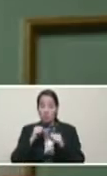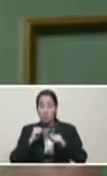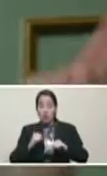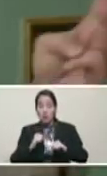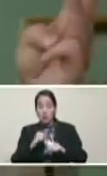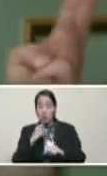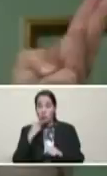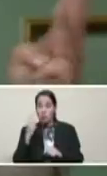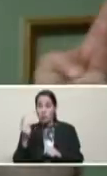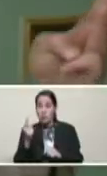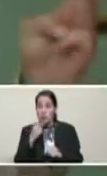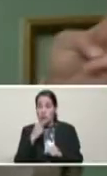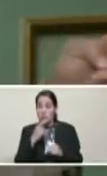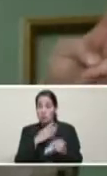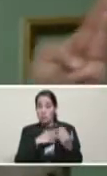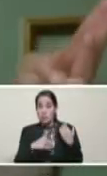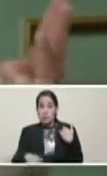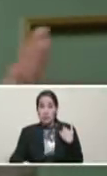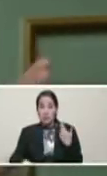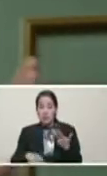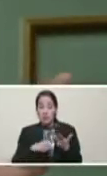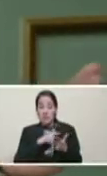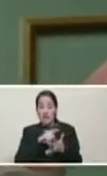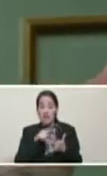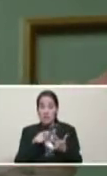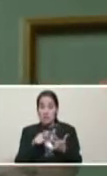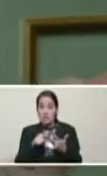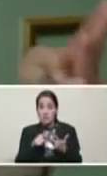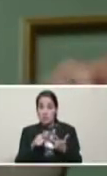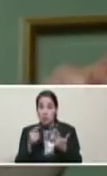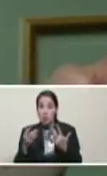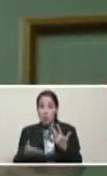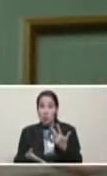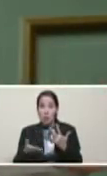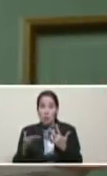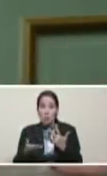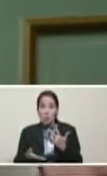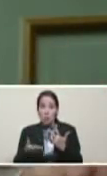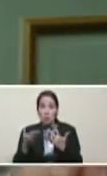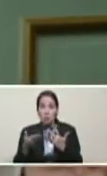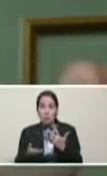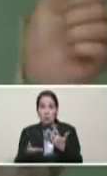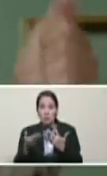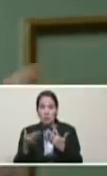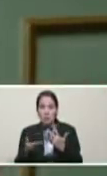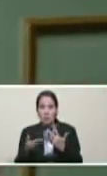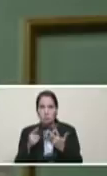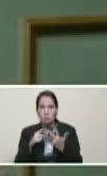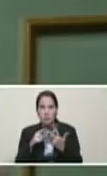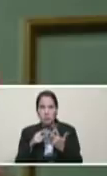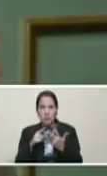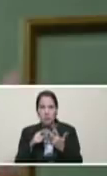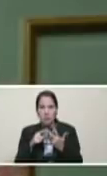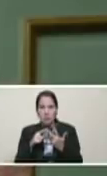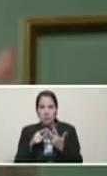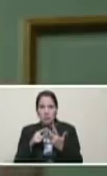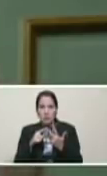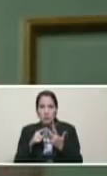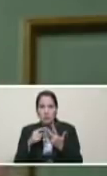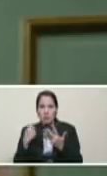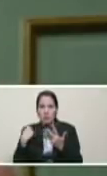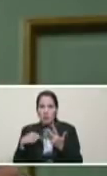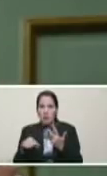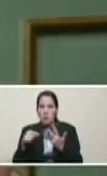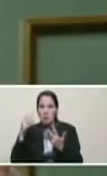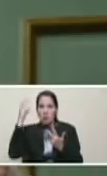tenemos tres elementos centrales claves diríamos para esta coyuntura histórica presidente del primero tenemos la